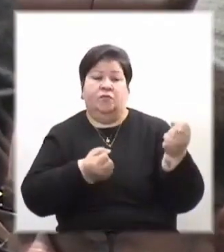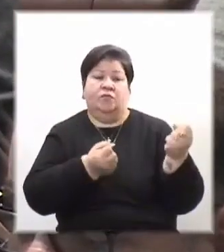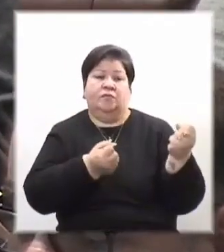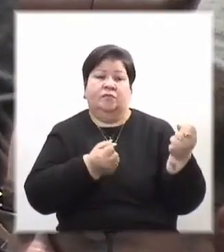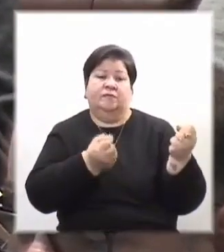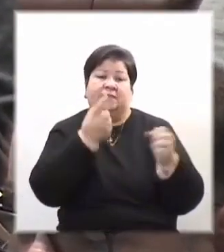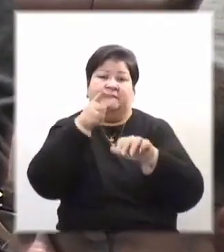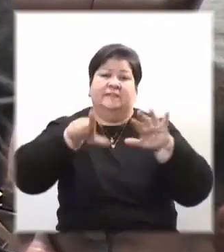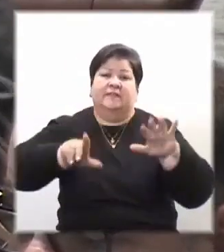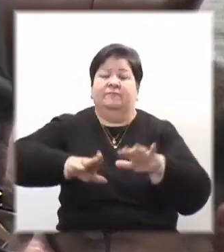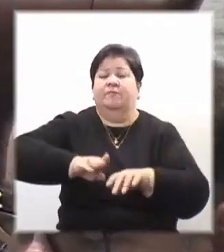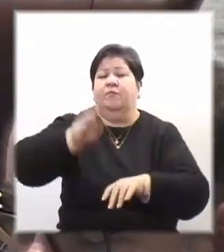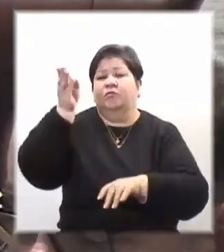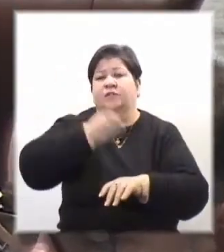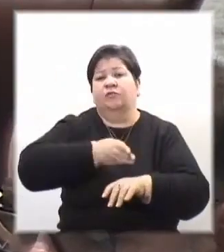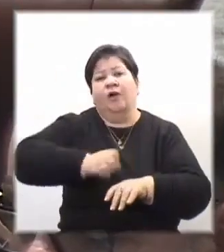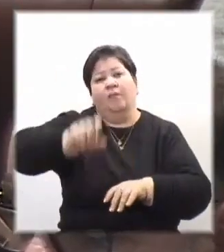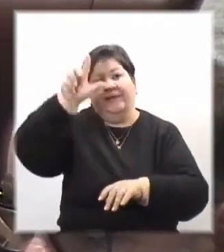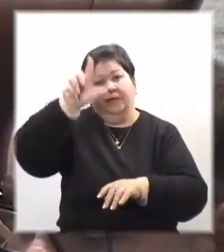17%